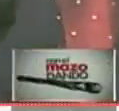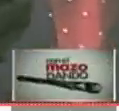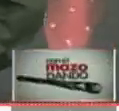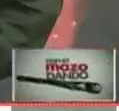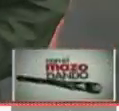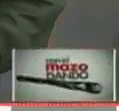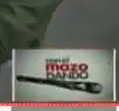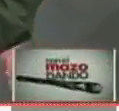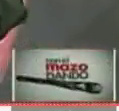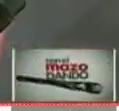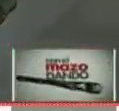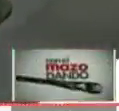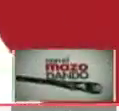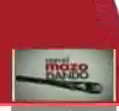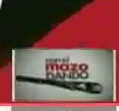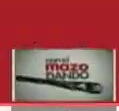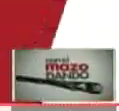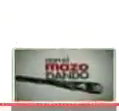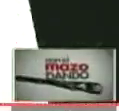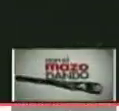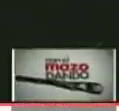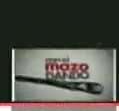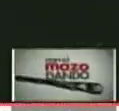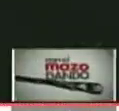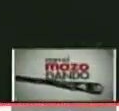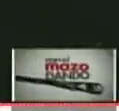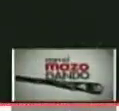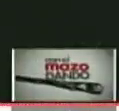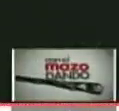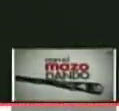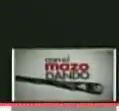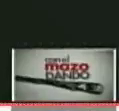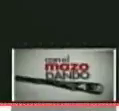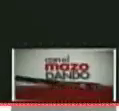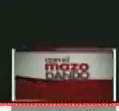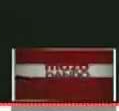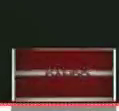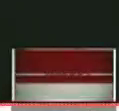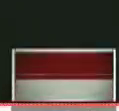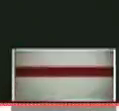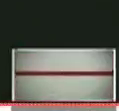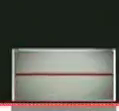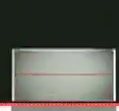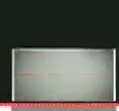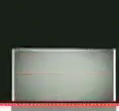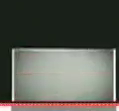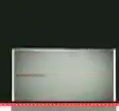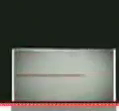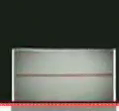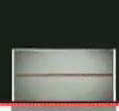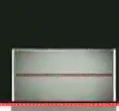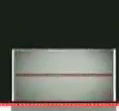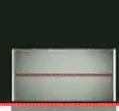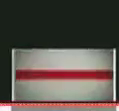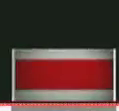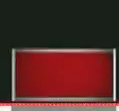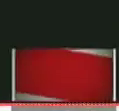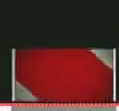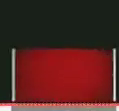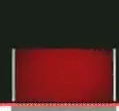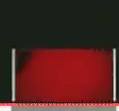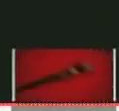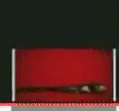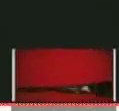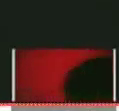Aquí estamos en el mazo dando. ¿Aló? Buenas noches. En el mazo dando. Buenas noches, presidente, ¿cómo está? Sin truco